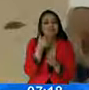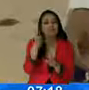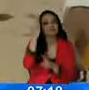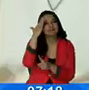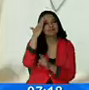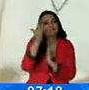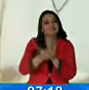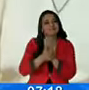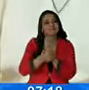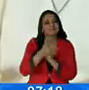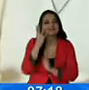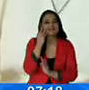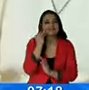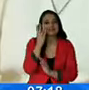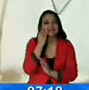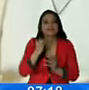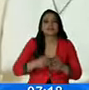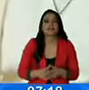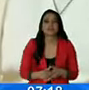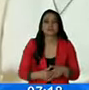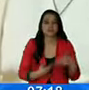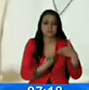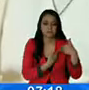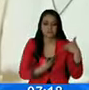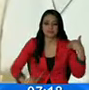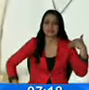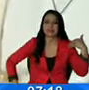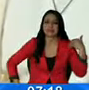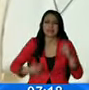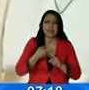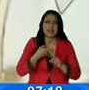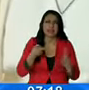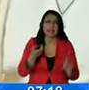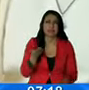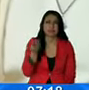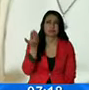hacer. Se hacen las bandas presidenciales desde el tiempo